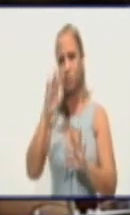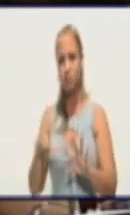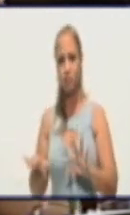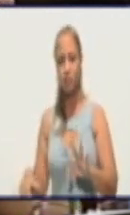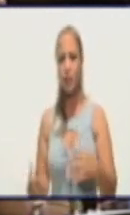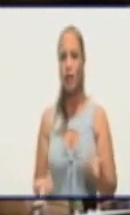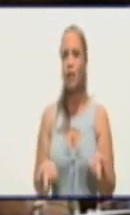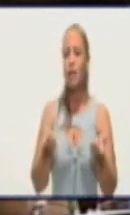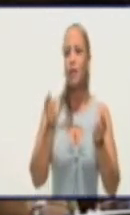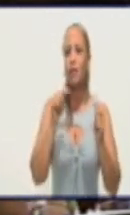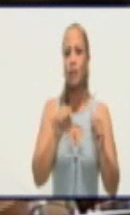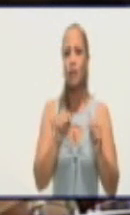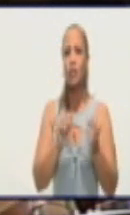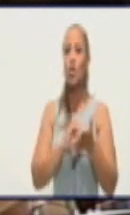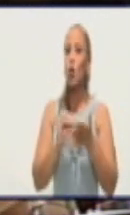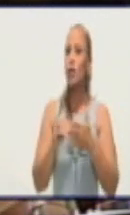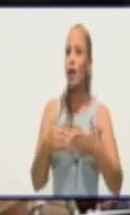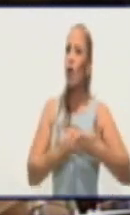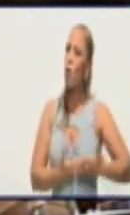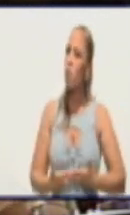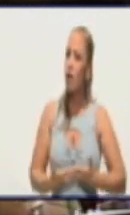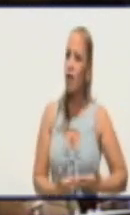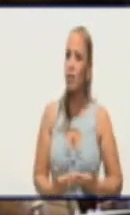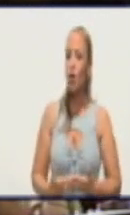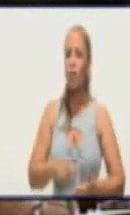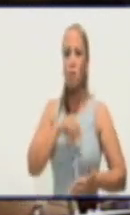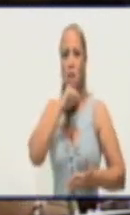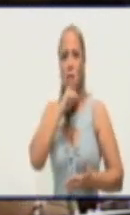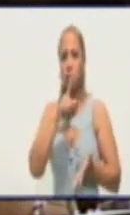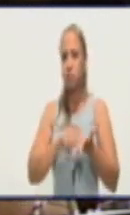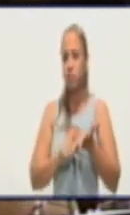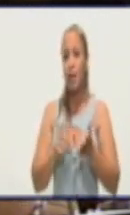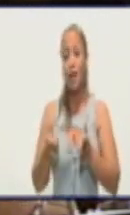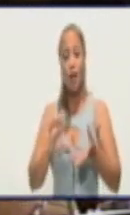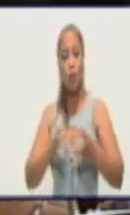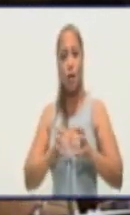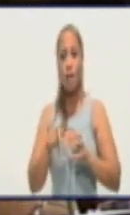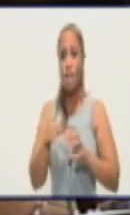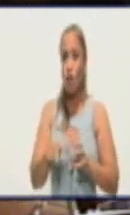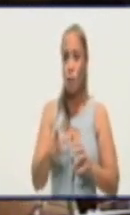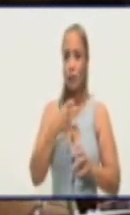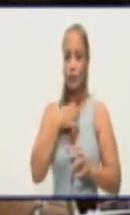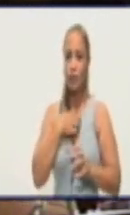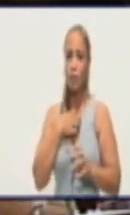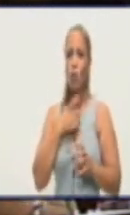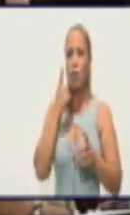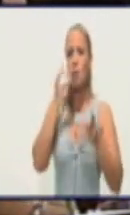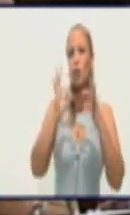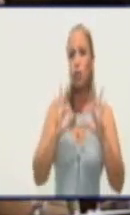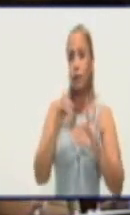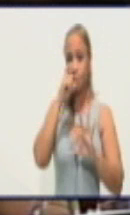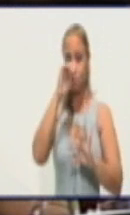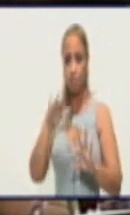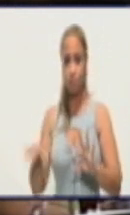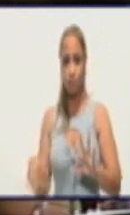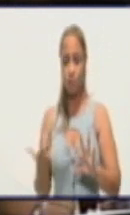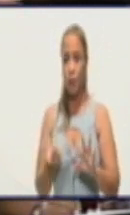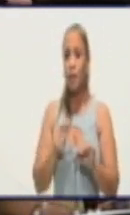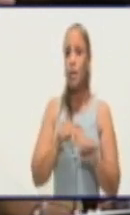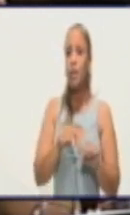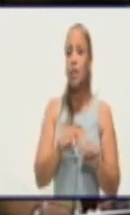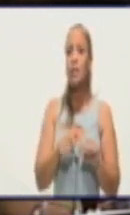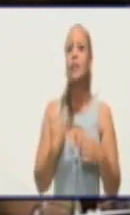los cuneros, que hoy están en los brazos de los adultos. Es la única manera que nosotros tenemos de protegerlos. El resto tiene que ver